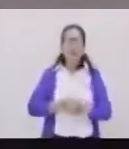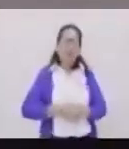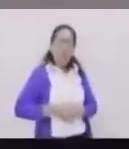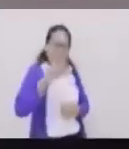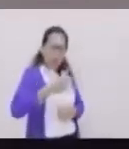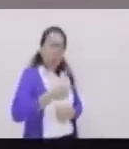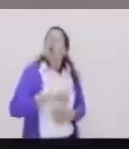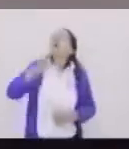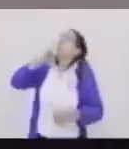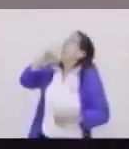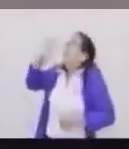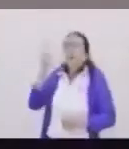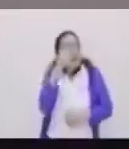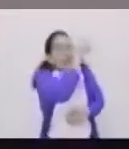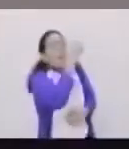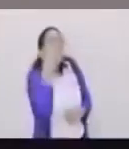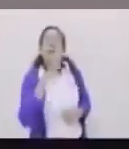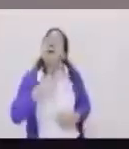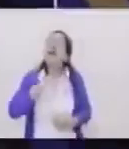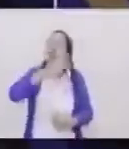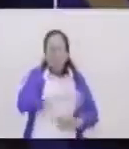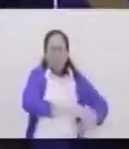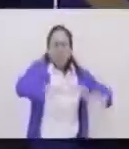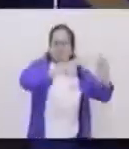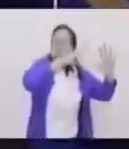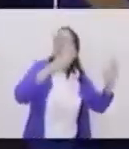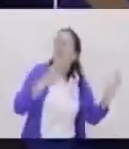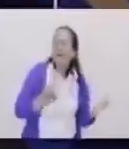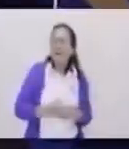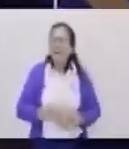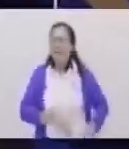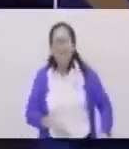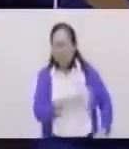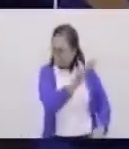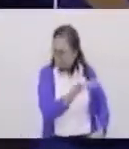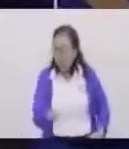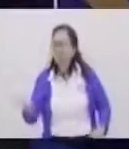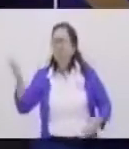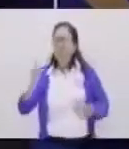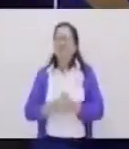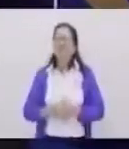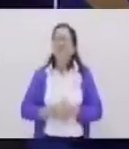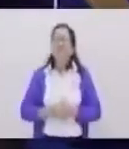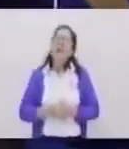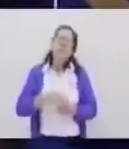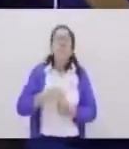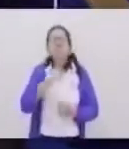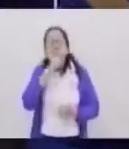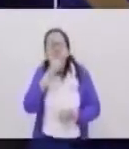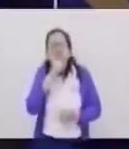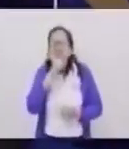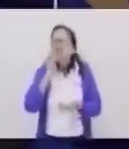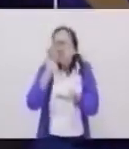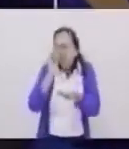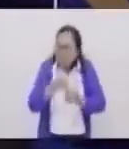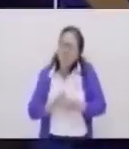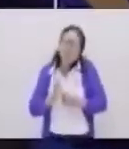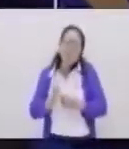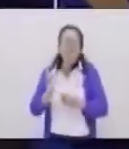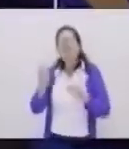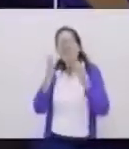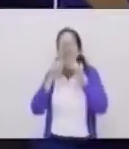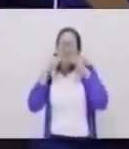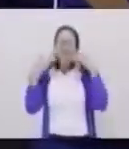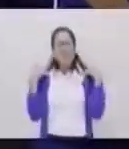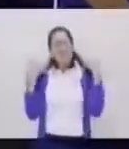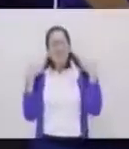seguro? Te lo prometo, mire, allá viene saltando. Está bien, pasa. Y nuestra primera cabrita pasó muy contenta hacia